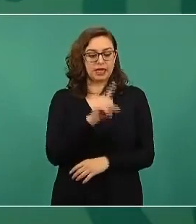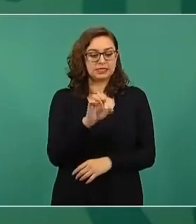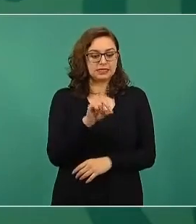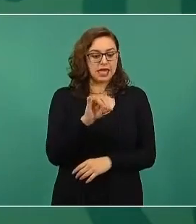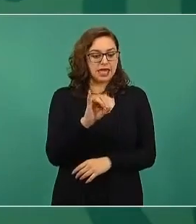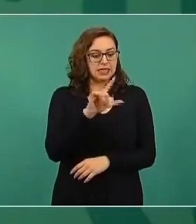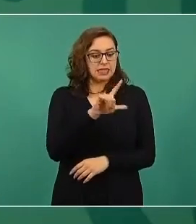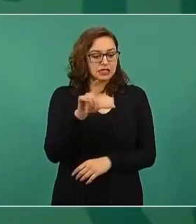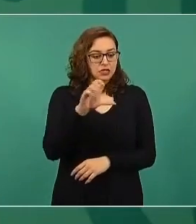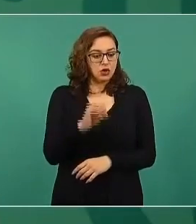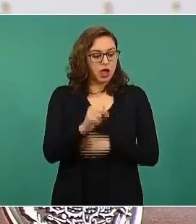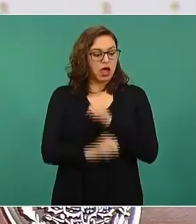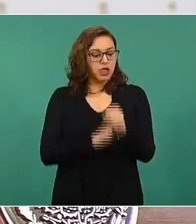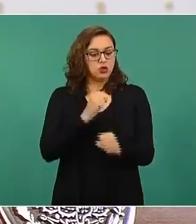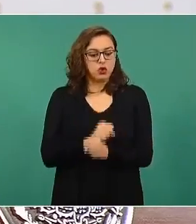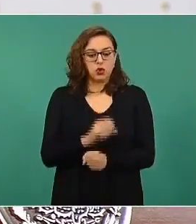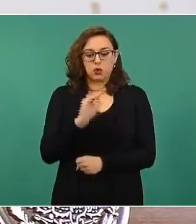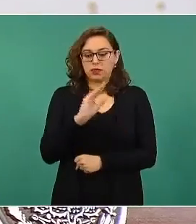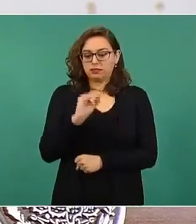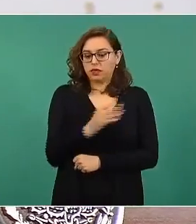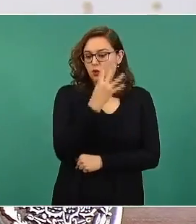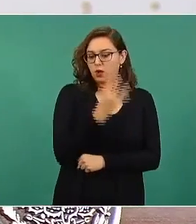Fue 94,